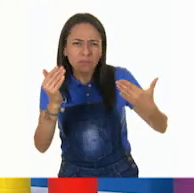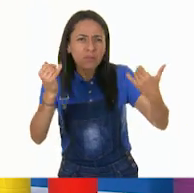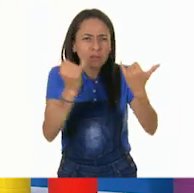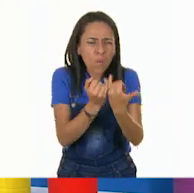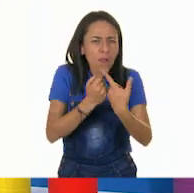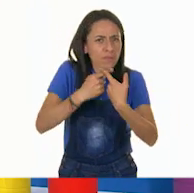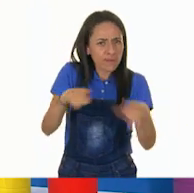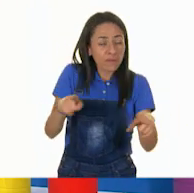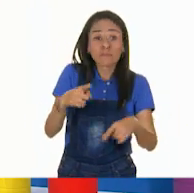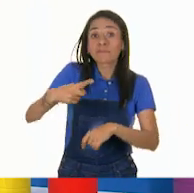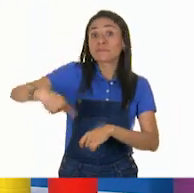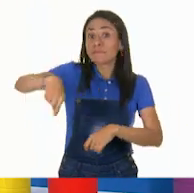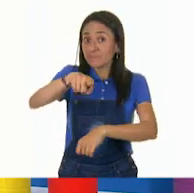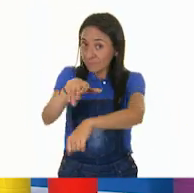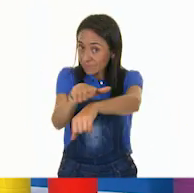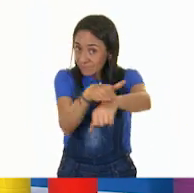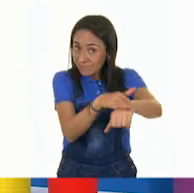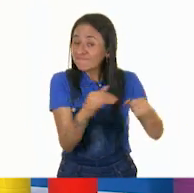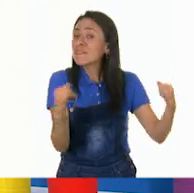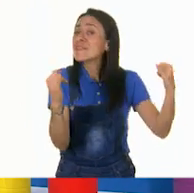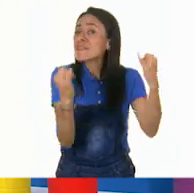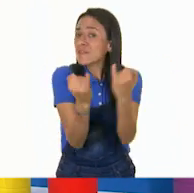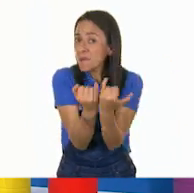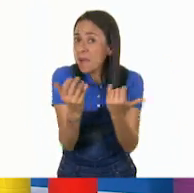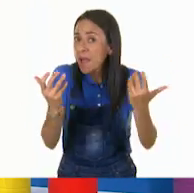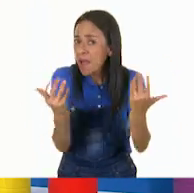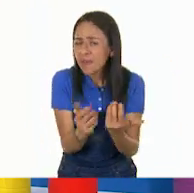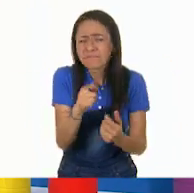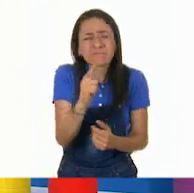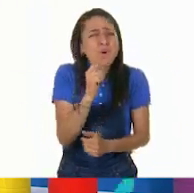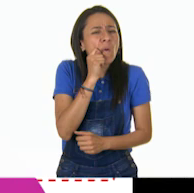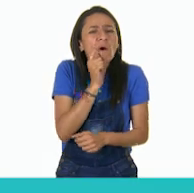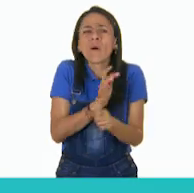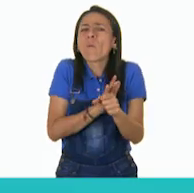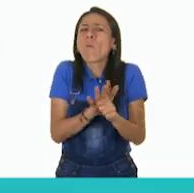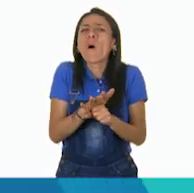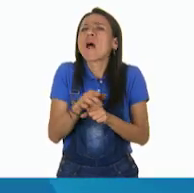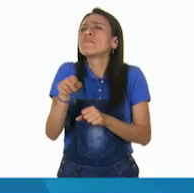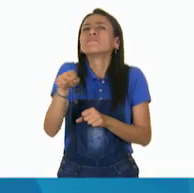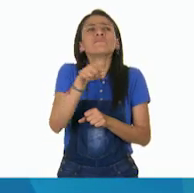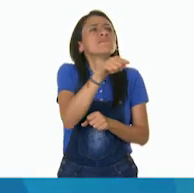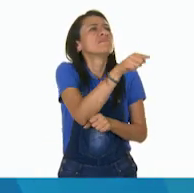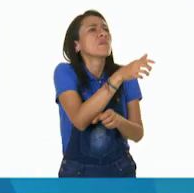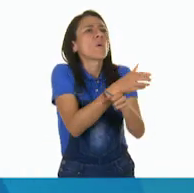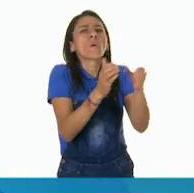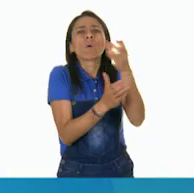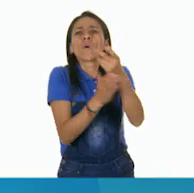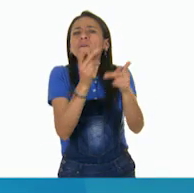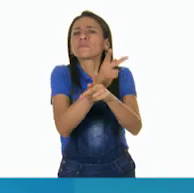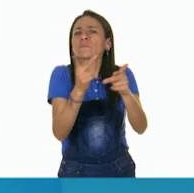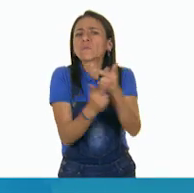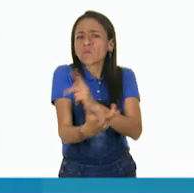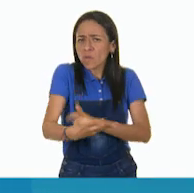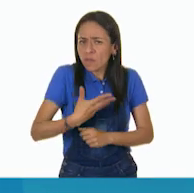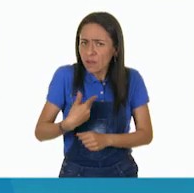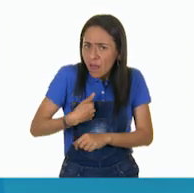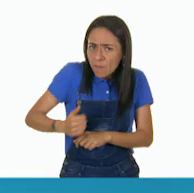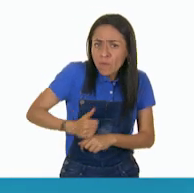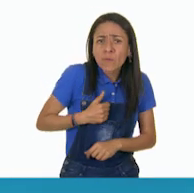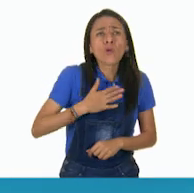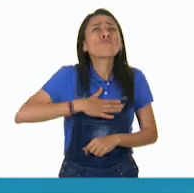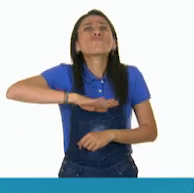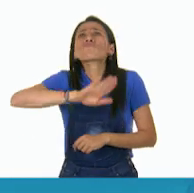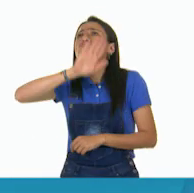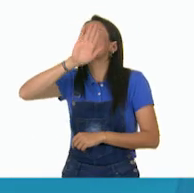hacer el mismo ejercicio con cualquier producto que tengan a la mano yo yo yo yo quiero empezar por